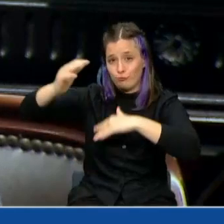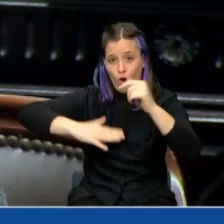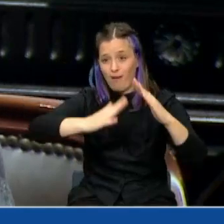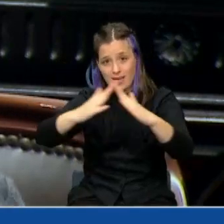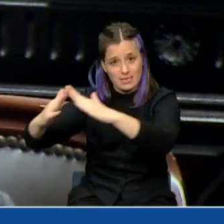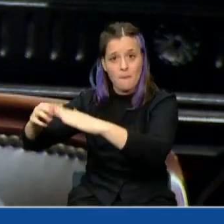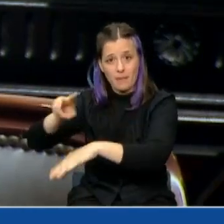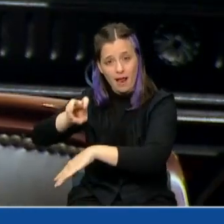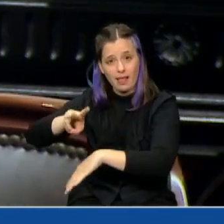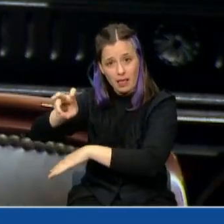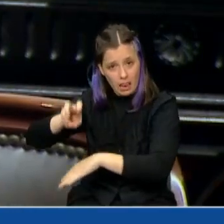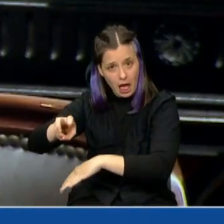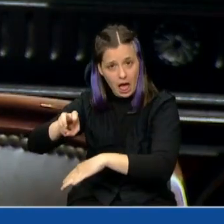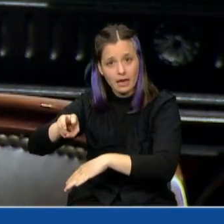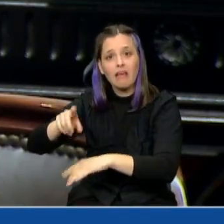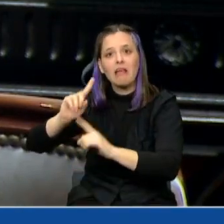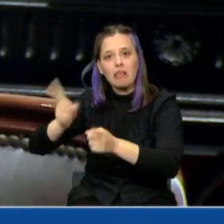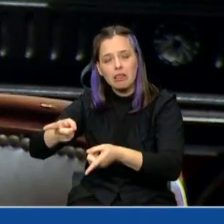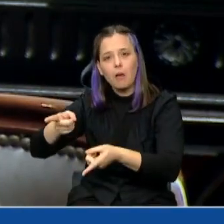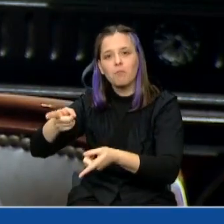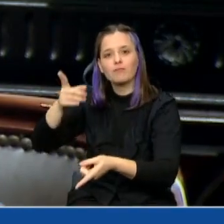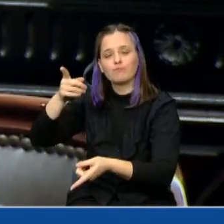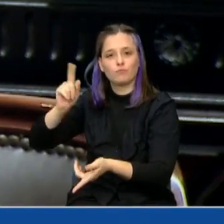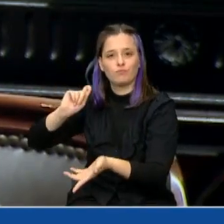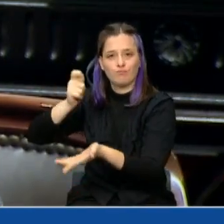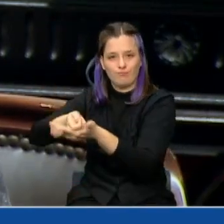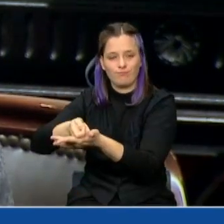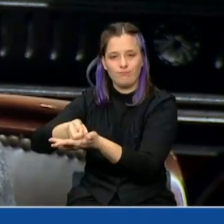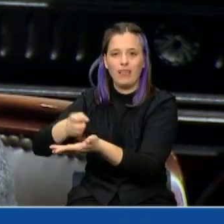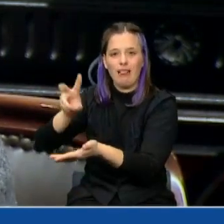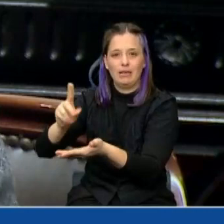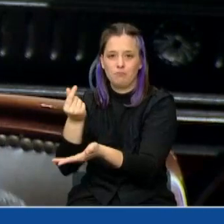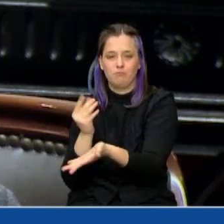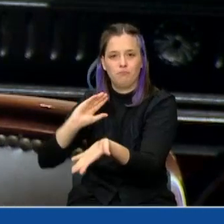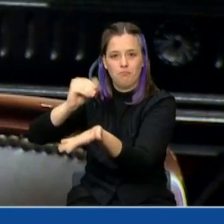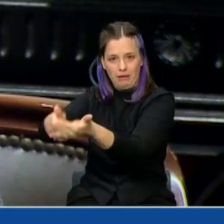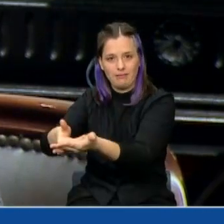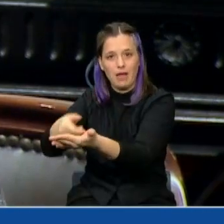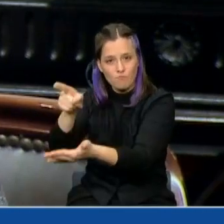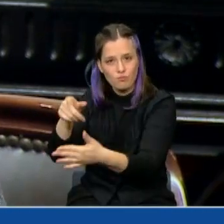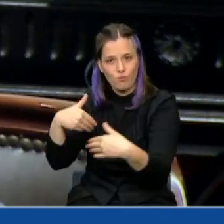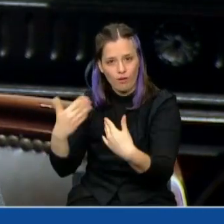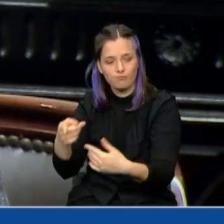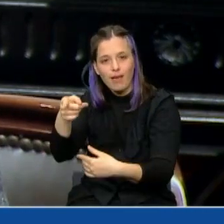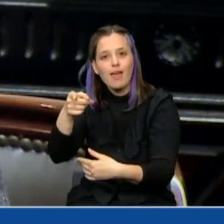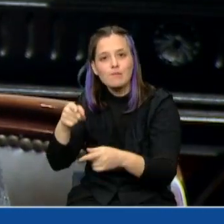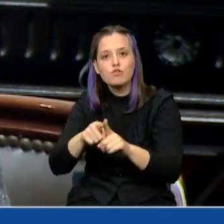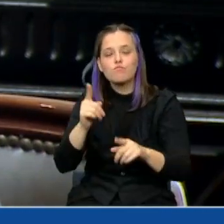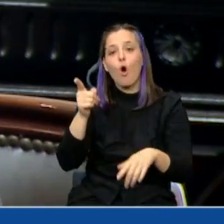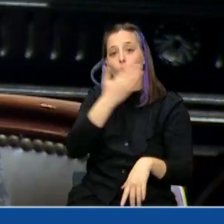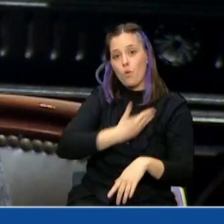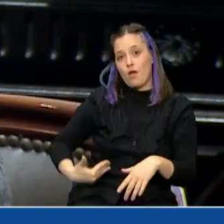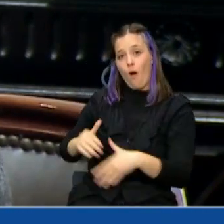para alquilar, sino la renta de esas viviendas. Pues en el gobierno de Alfonsín, y merced a esa ley, se